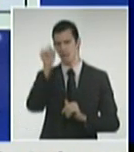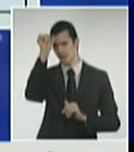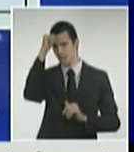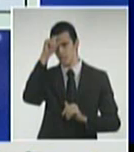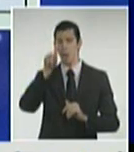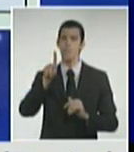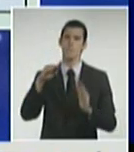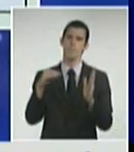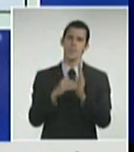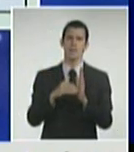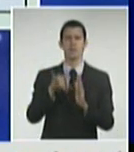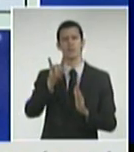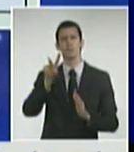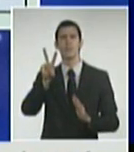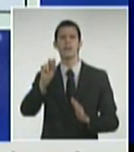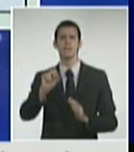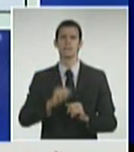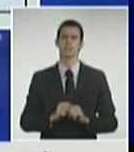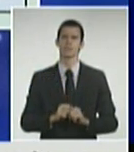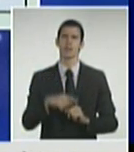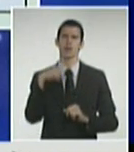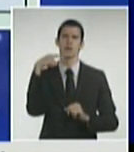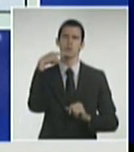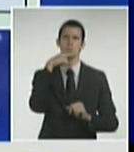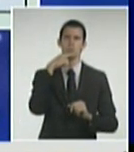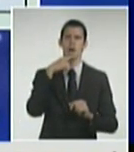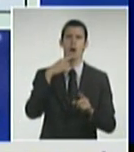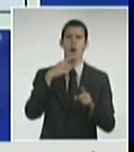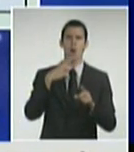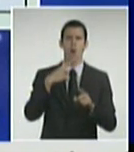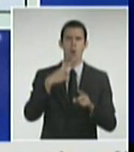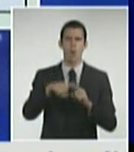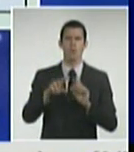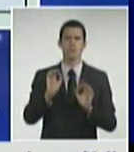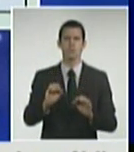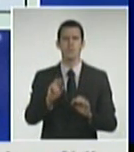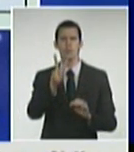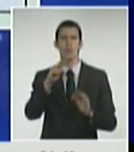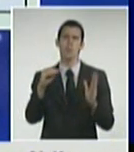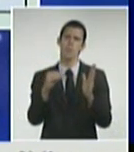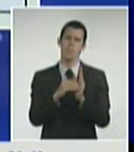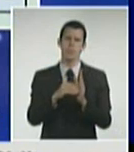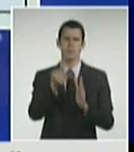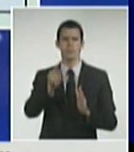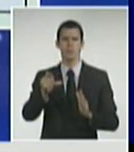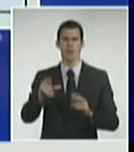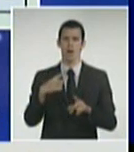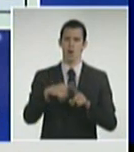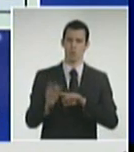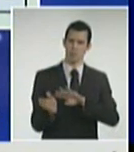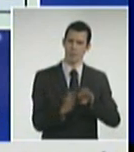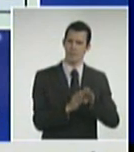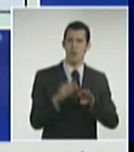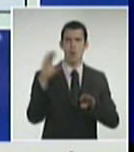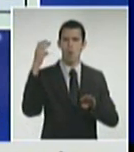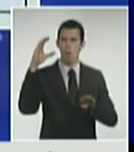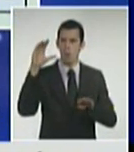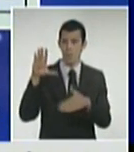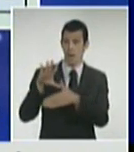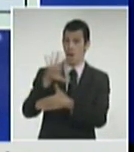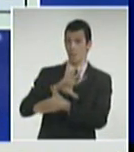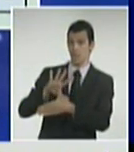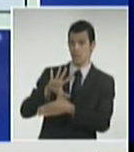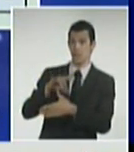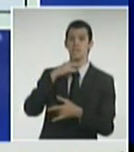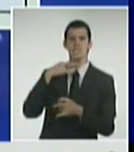y Colombia, un país que no es mucha población, sin embargo una cifra elevada, 500.